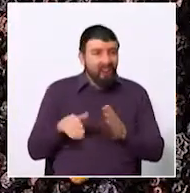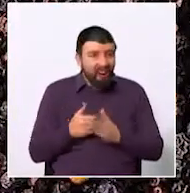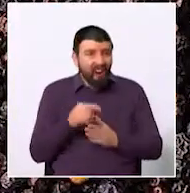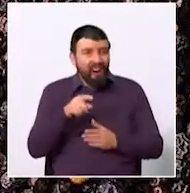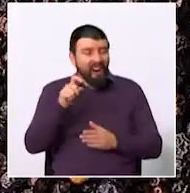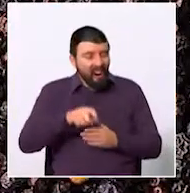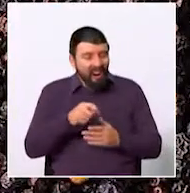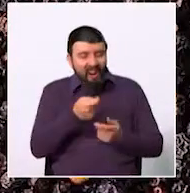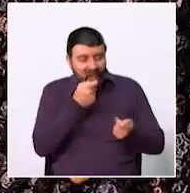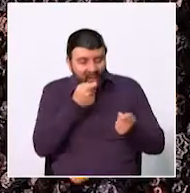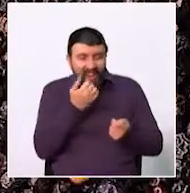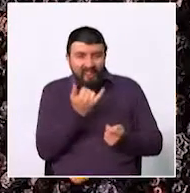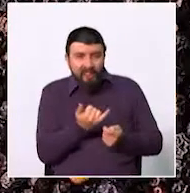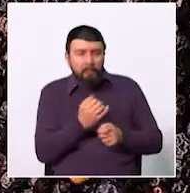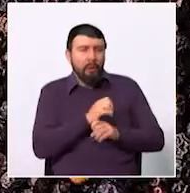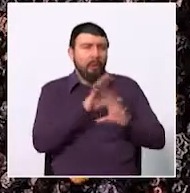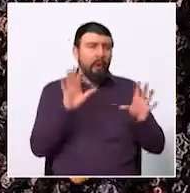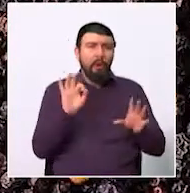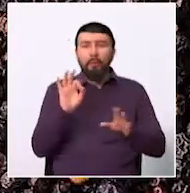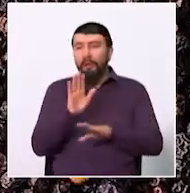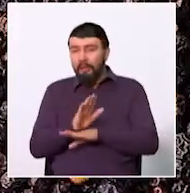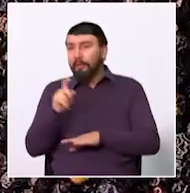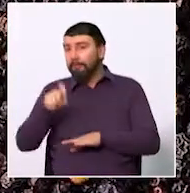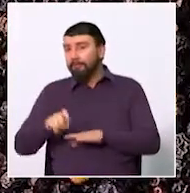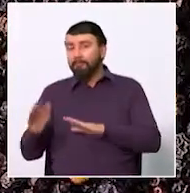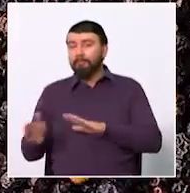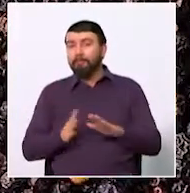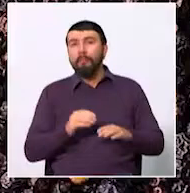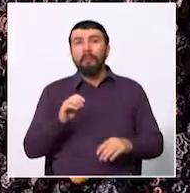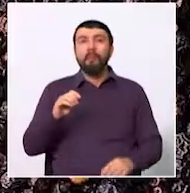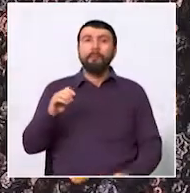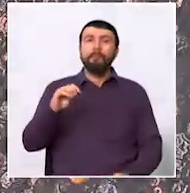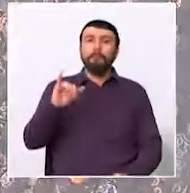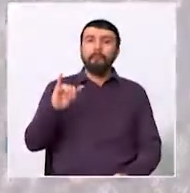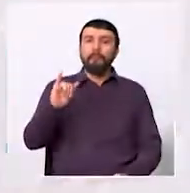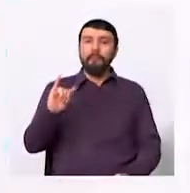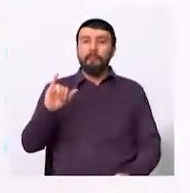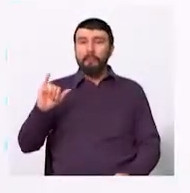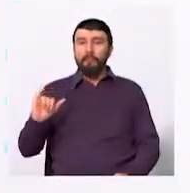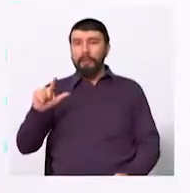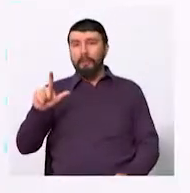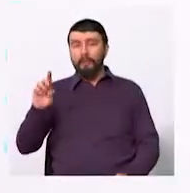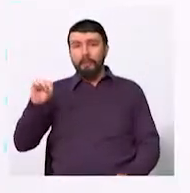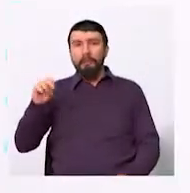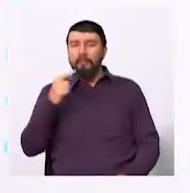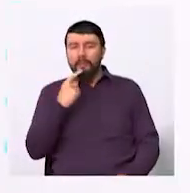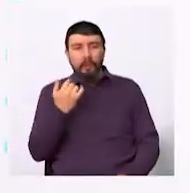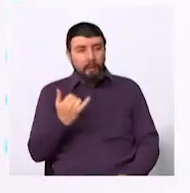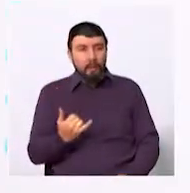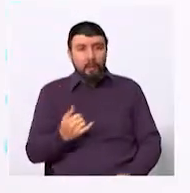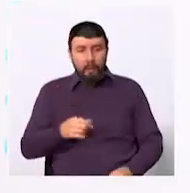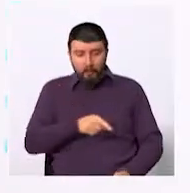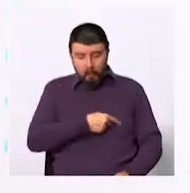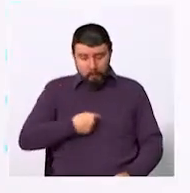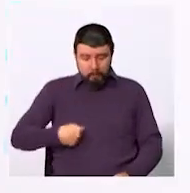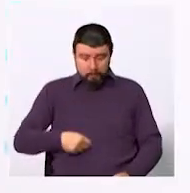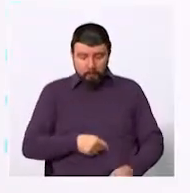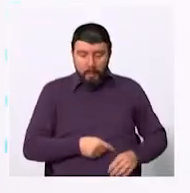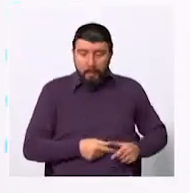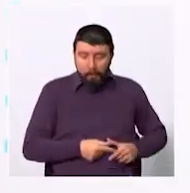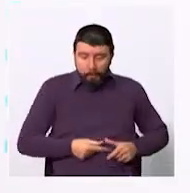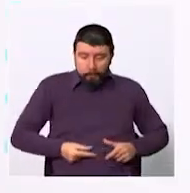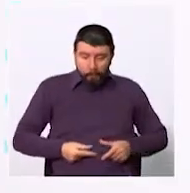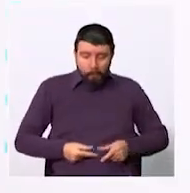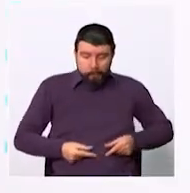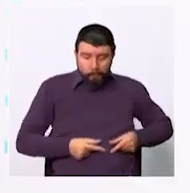utilizar siquiera en la mañana de la tarde a dilma will doctor los divertículos se curan porque